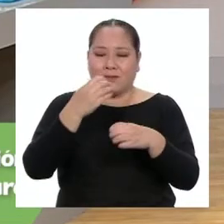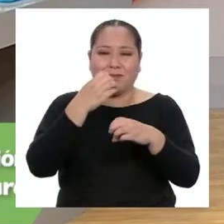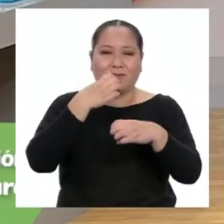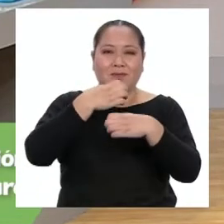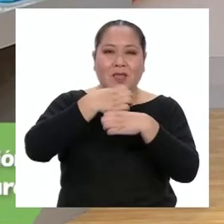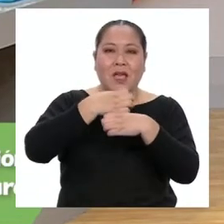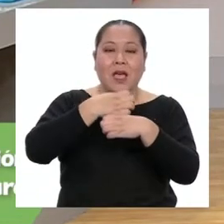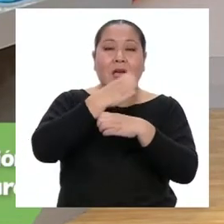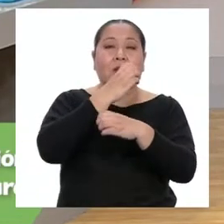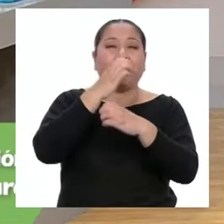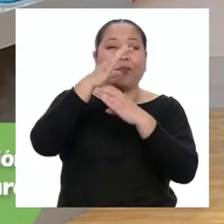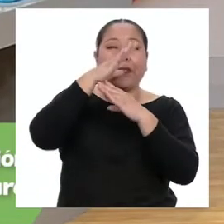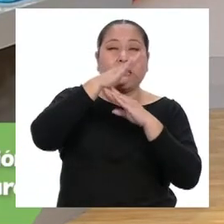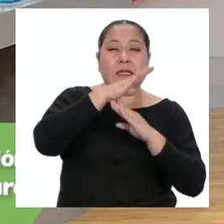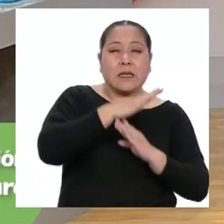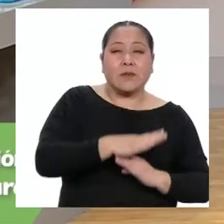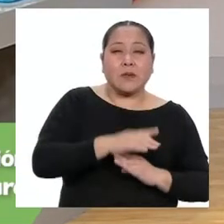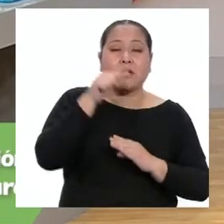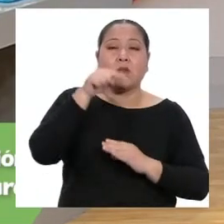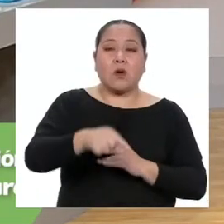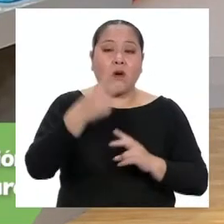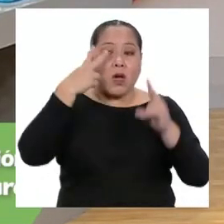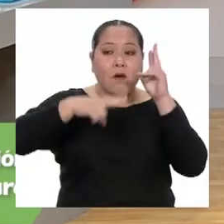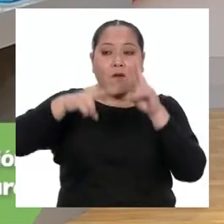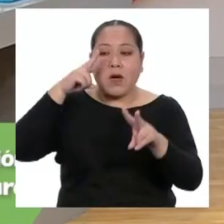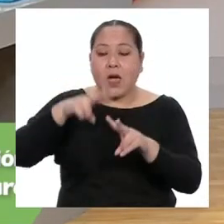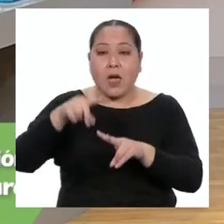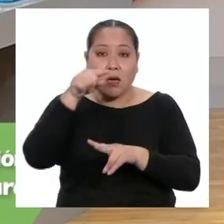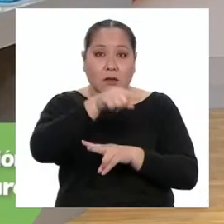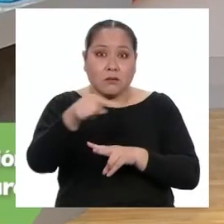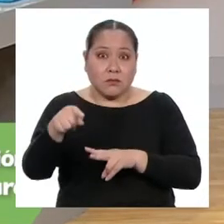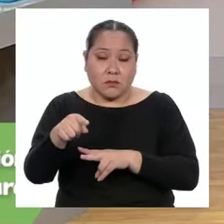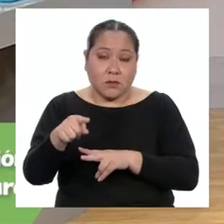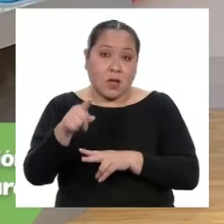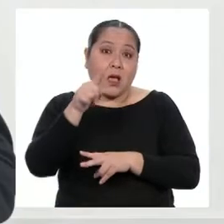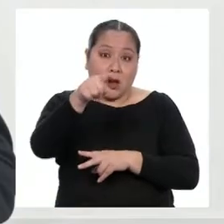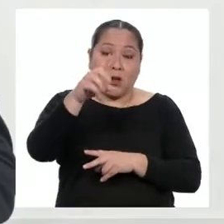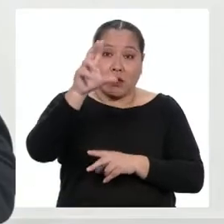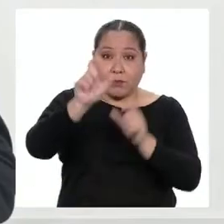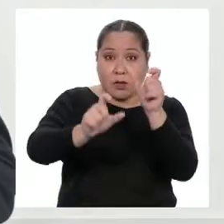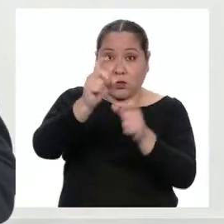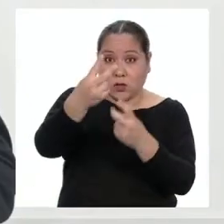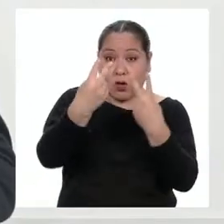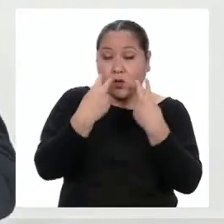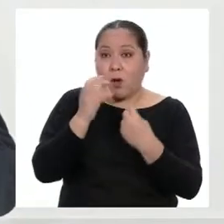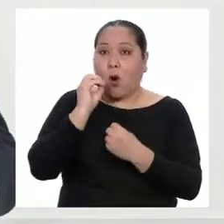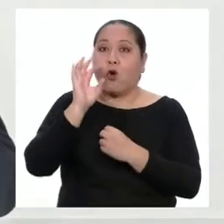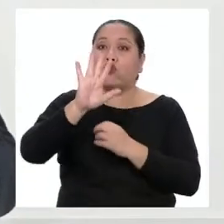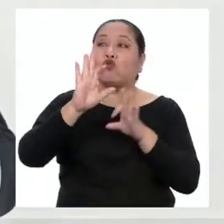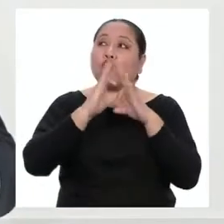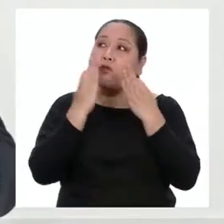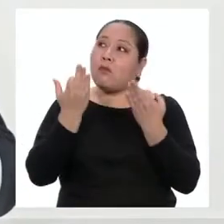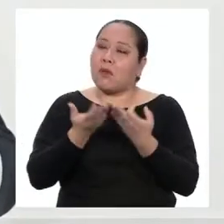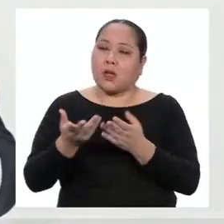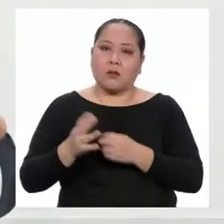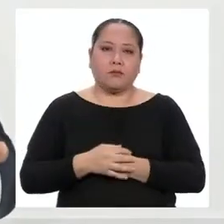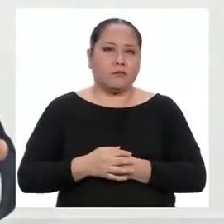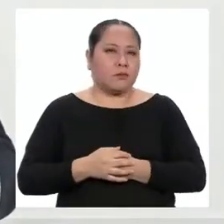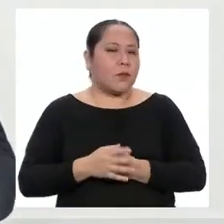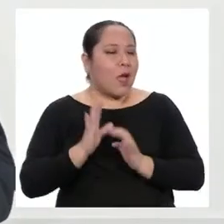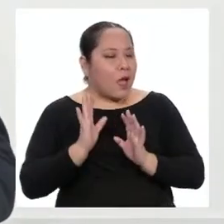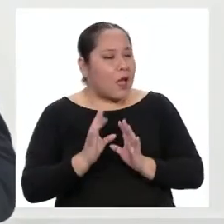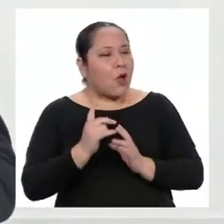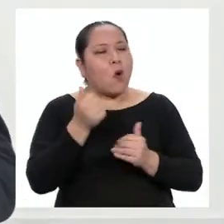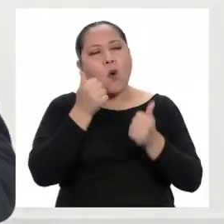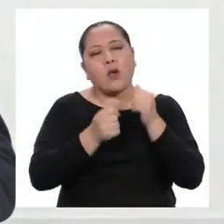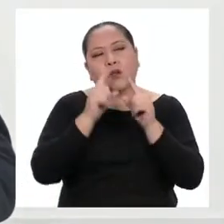viven las y los estudiantes que nos ven y sus familiares. Entonces, ¿qué preguntas